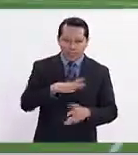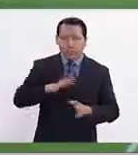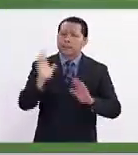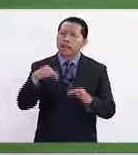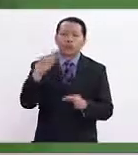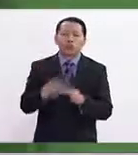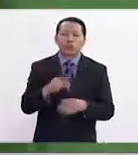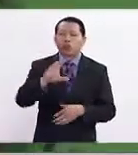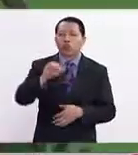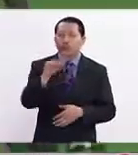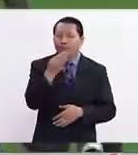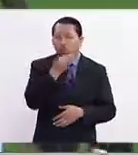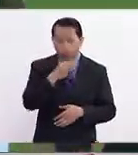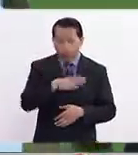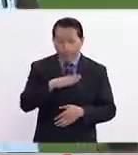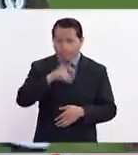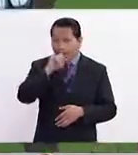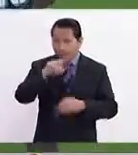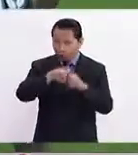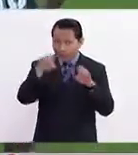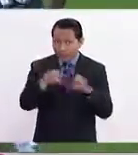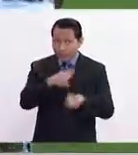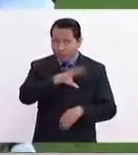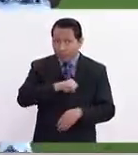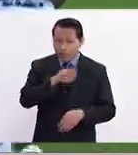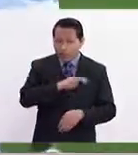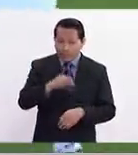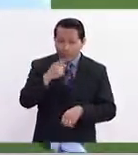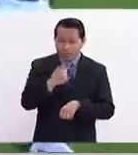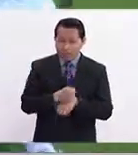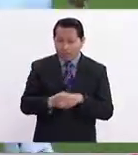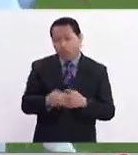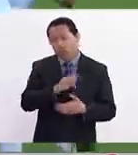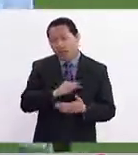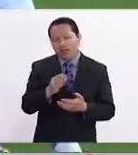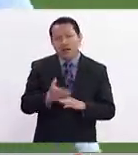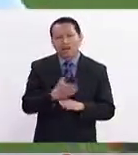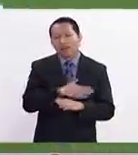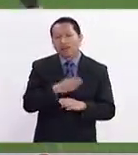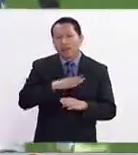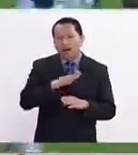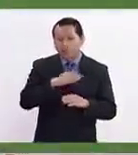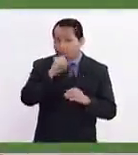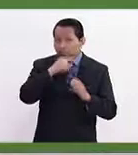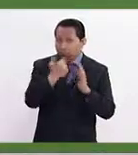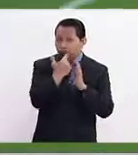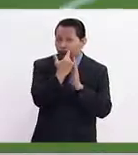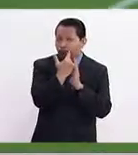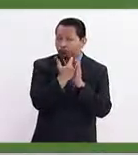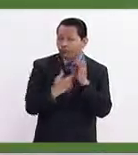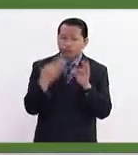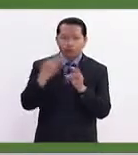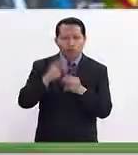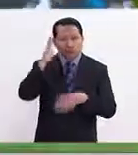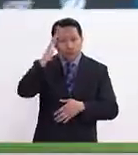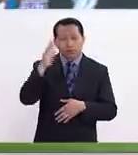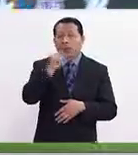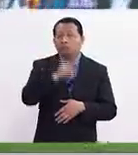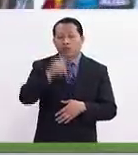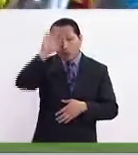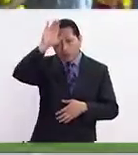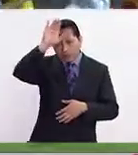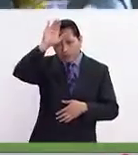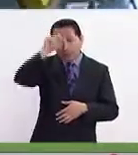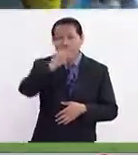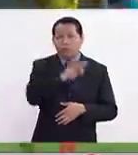primeros 90 minutos el equipo favorito al título. El primer lugar, aquel que quedó en la cima de la tabla de posiciones, así que